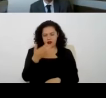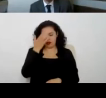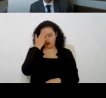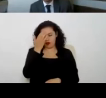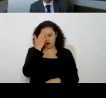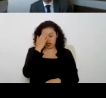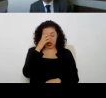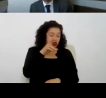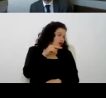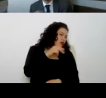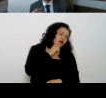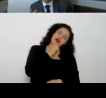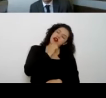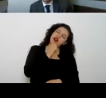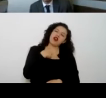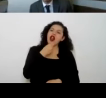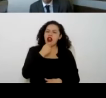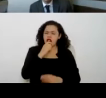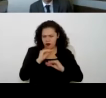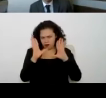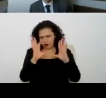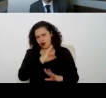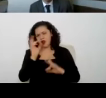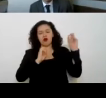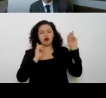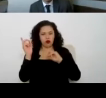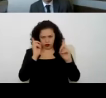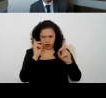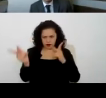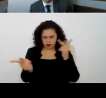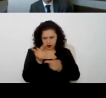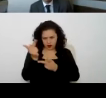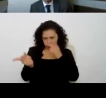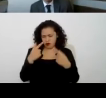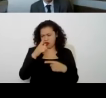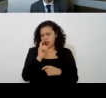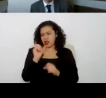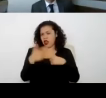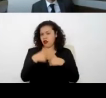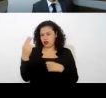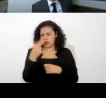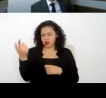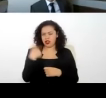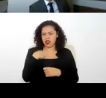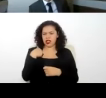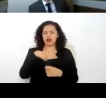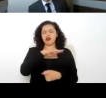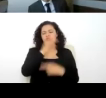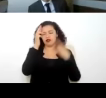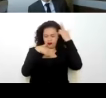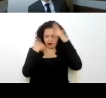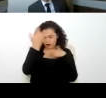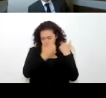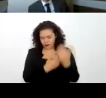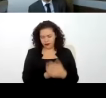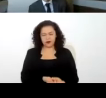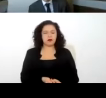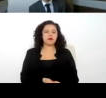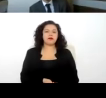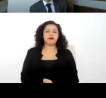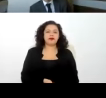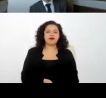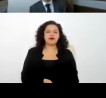les digo, abran micrófonos, si tienen dudas, lo que sea que necesiten, ahí lo vamos viendo sobre la marcha. Y